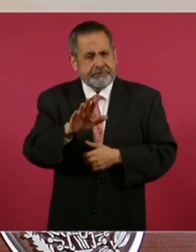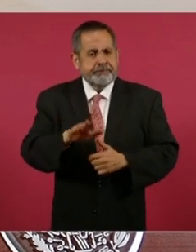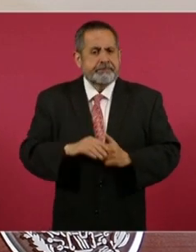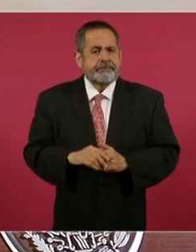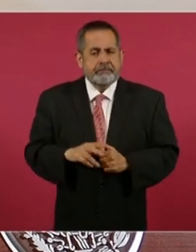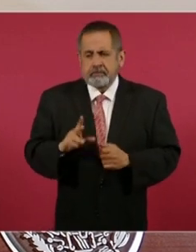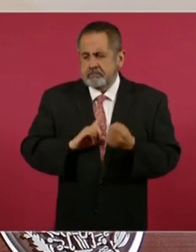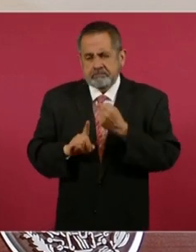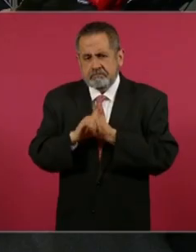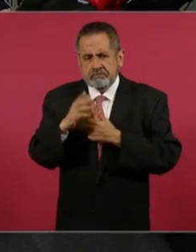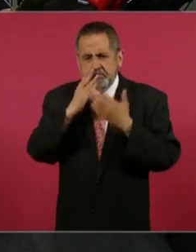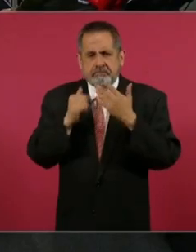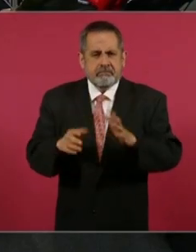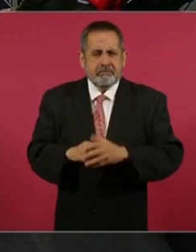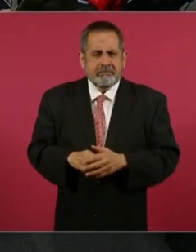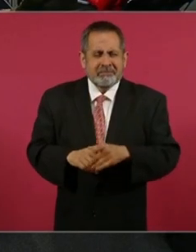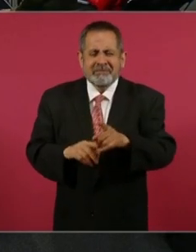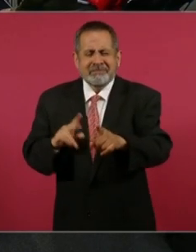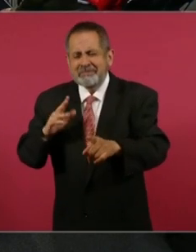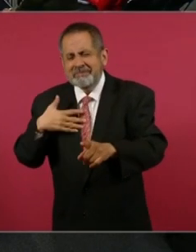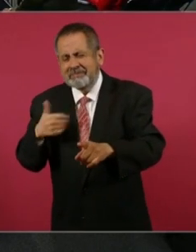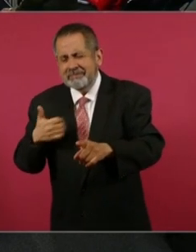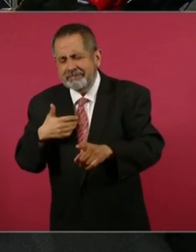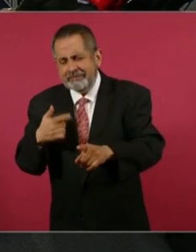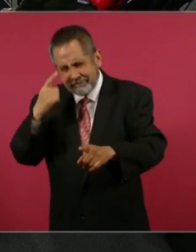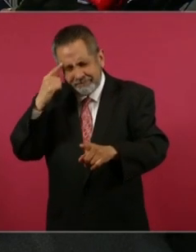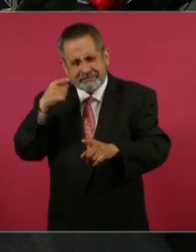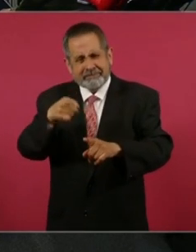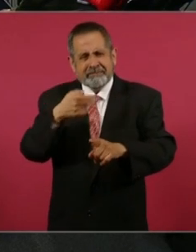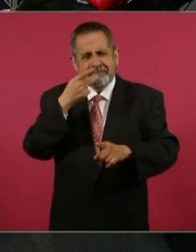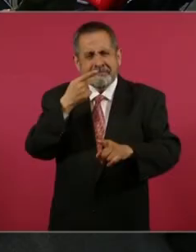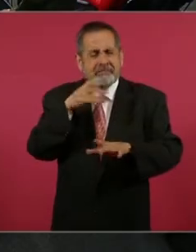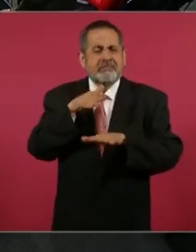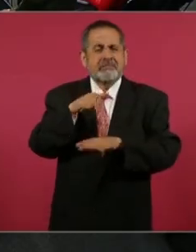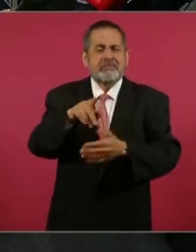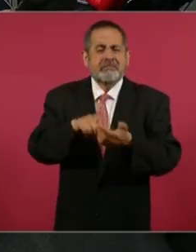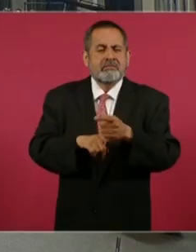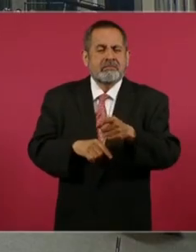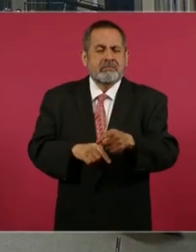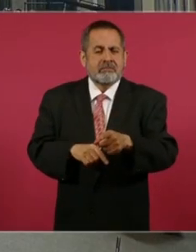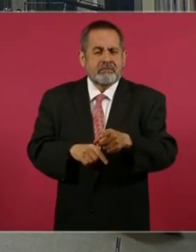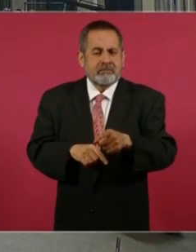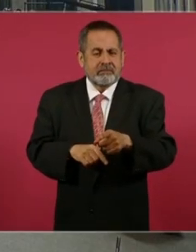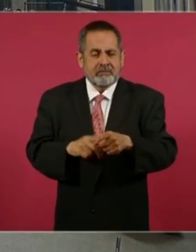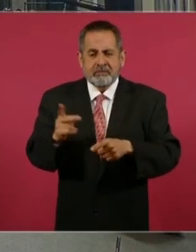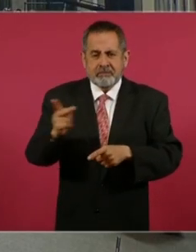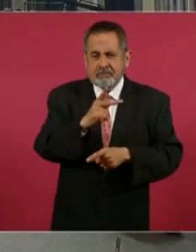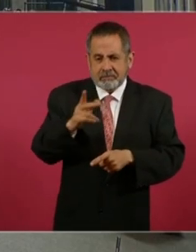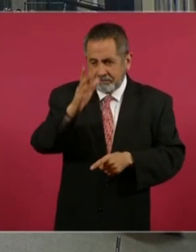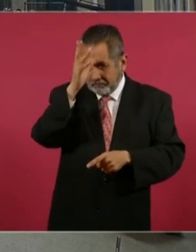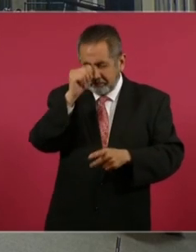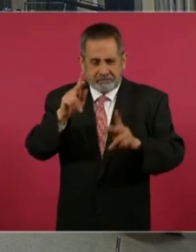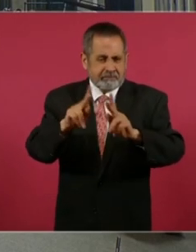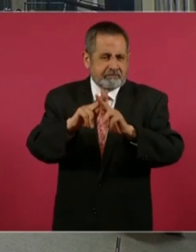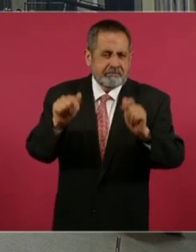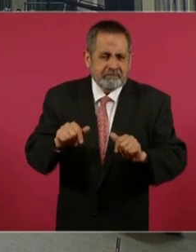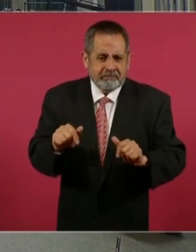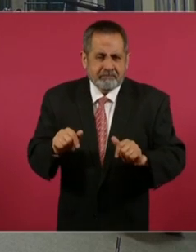y no hay problema. No te había entendido yo pensaba que estabas hablando de un acuerdo de paz.